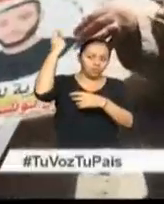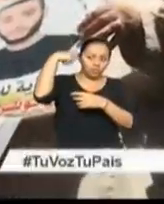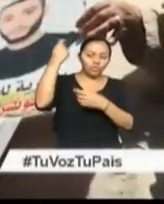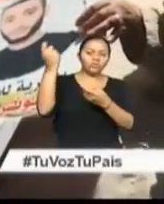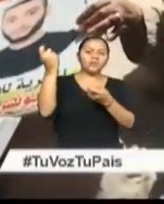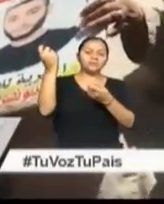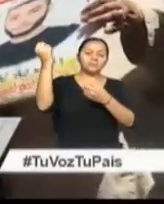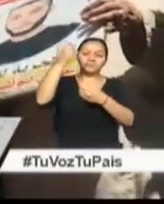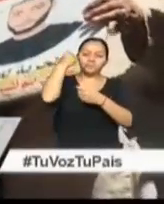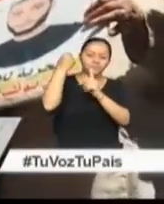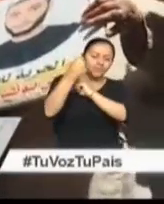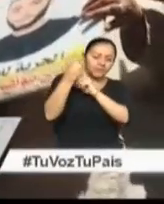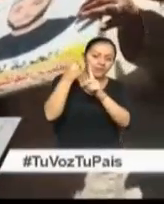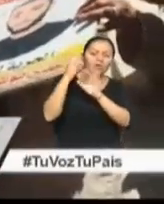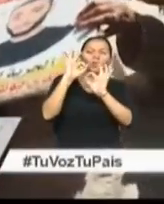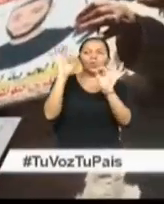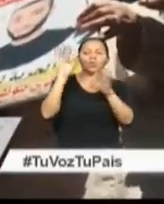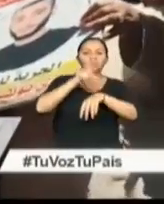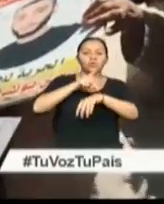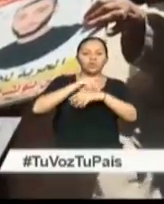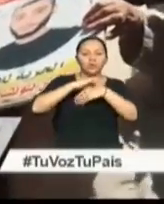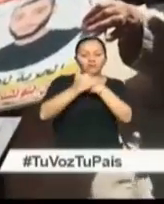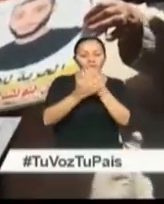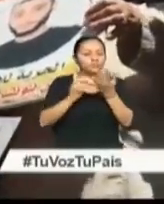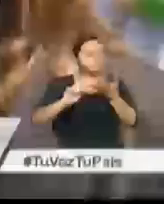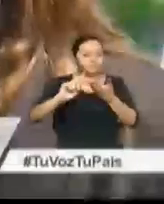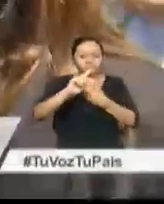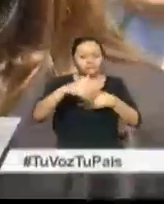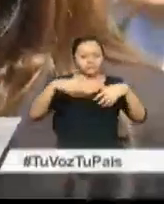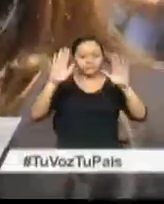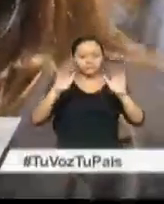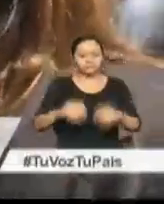degradantes e inhumanos y negligencias médicas.